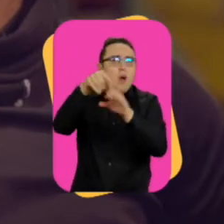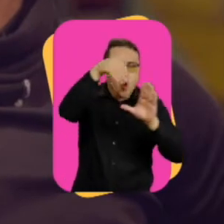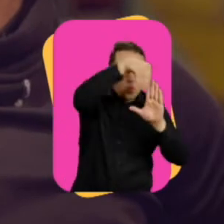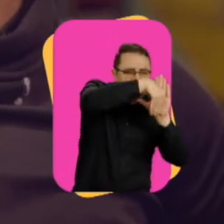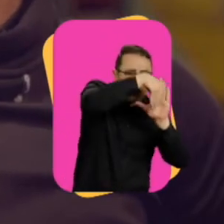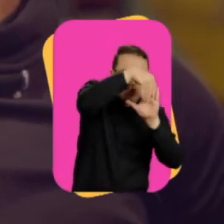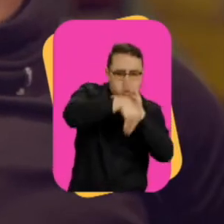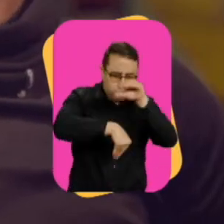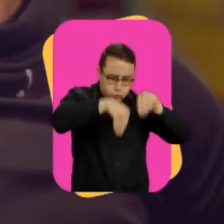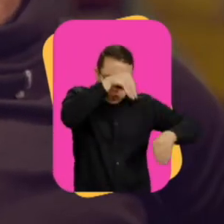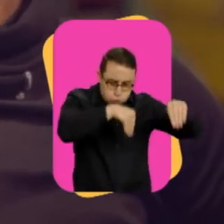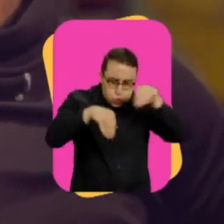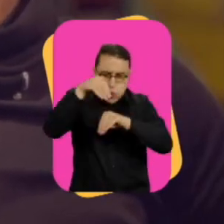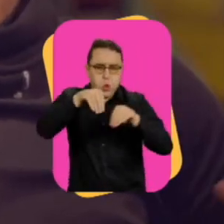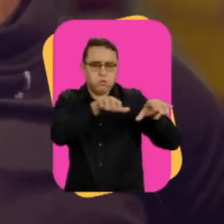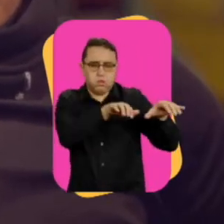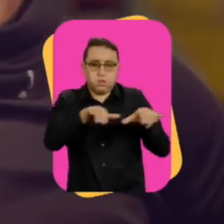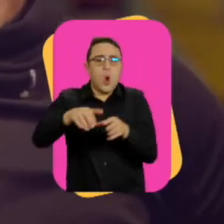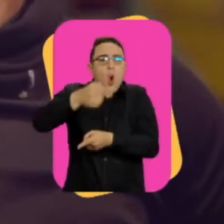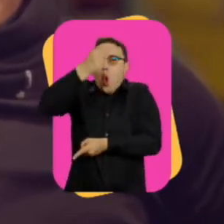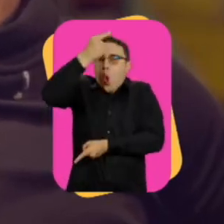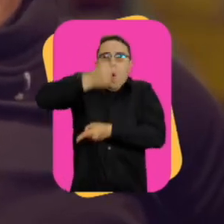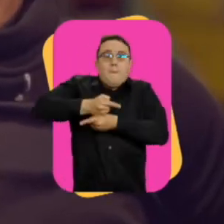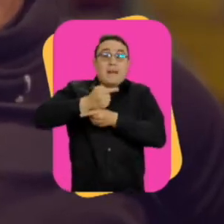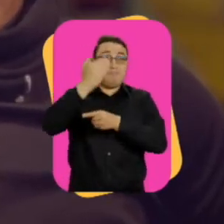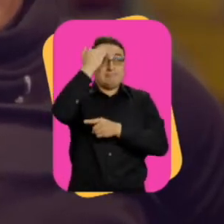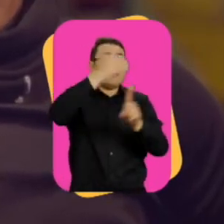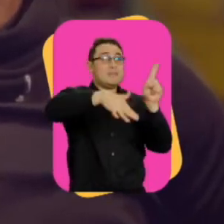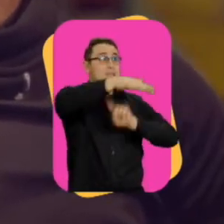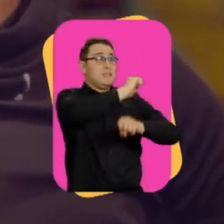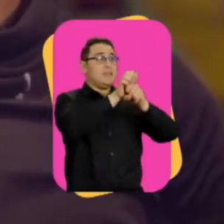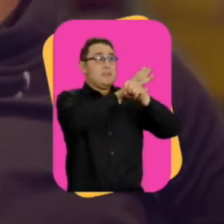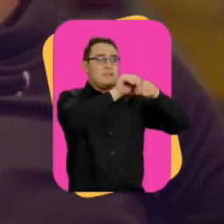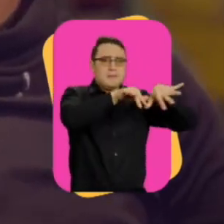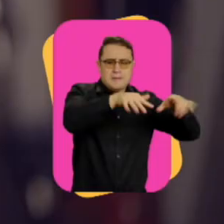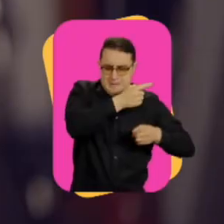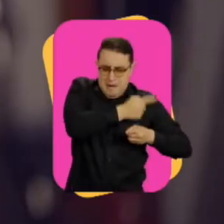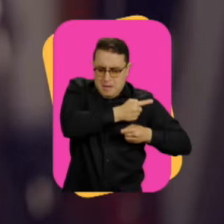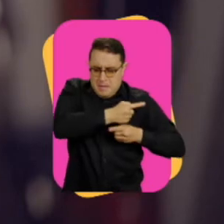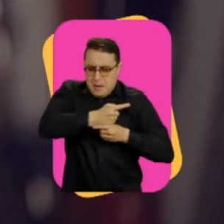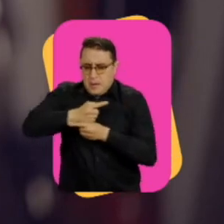que desarrollar en medio de la pandemia en que estábamos envueltos.